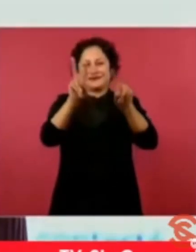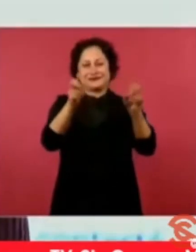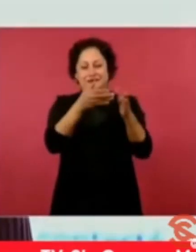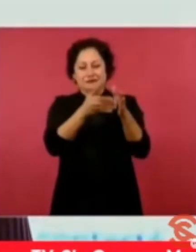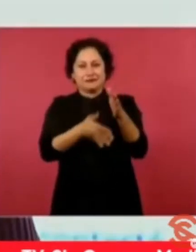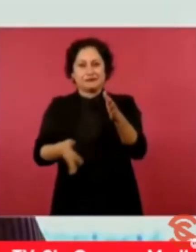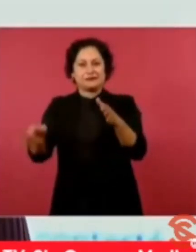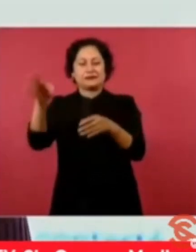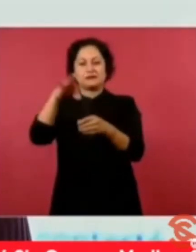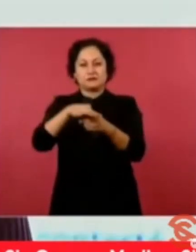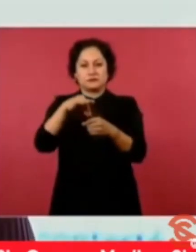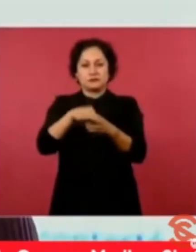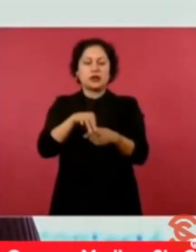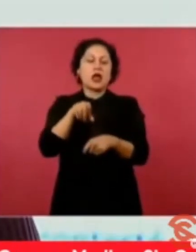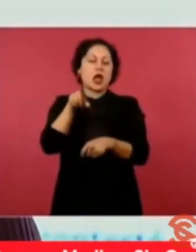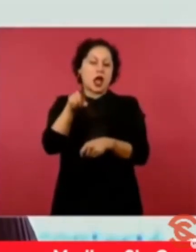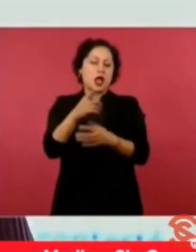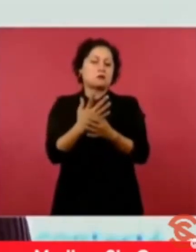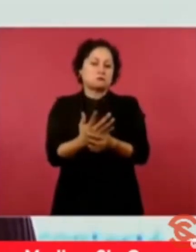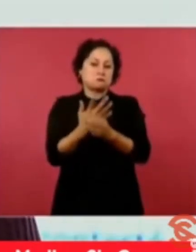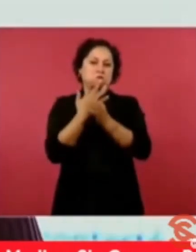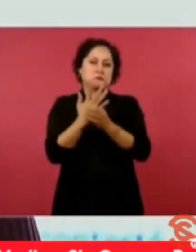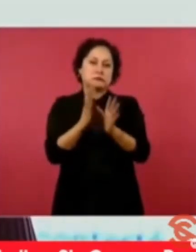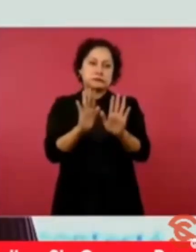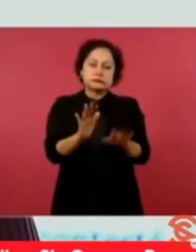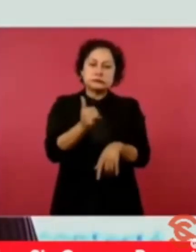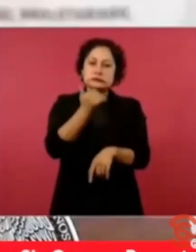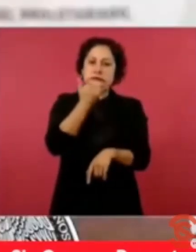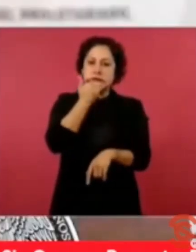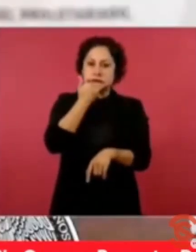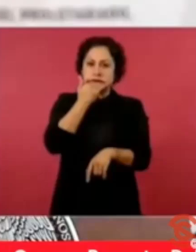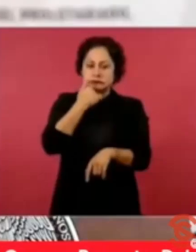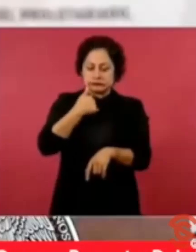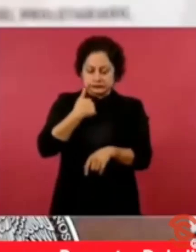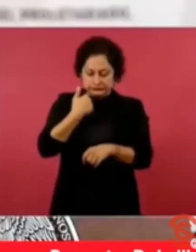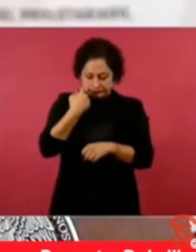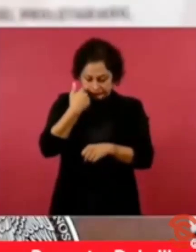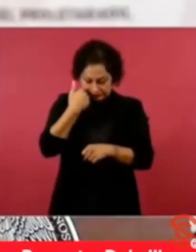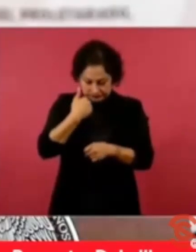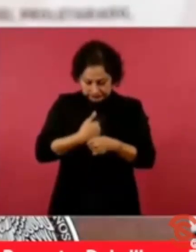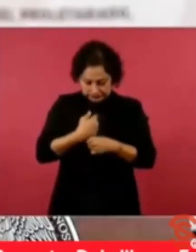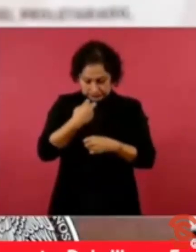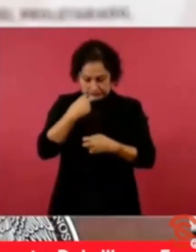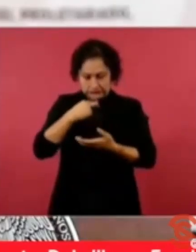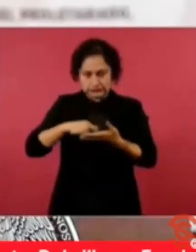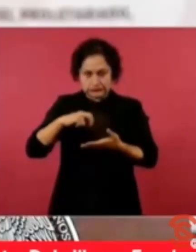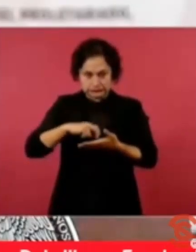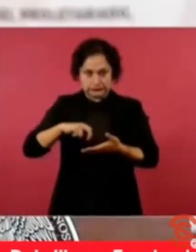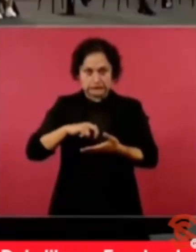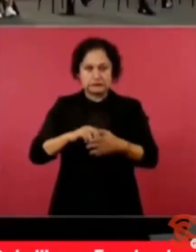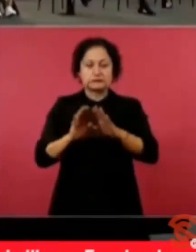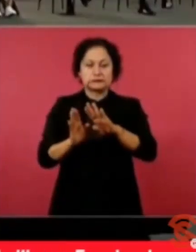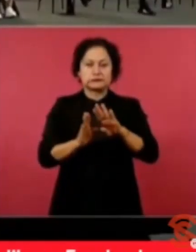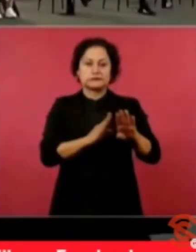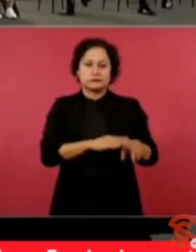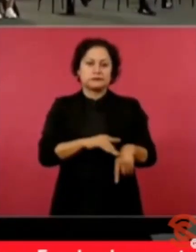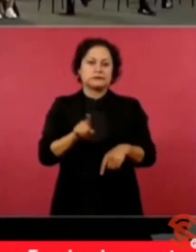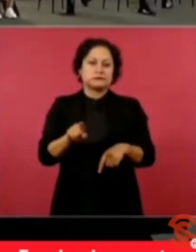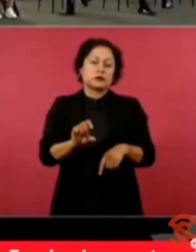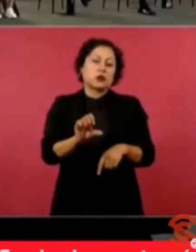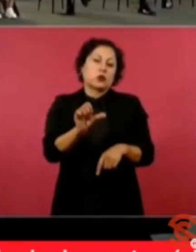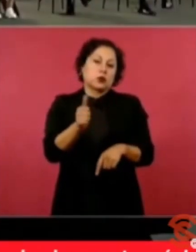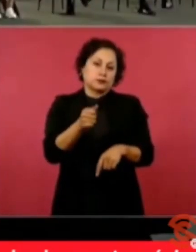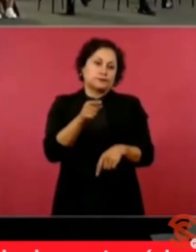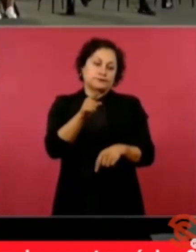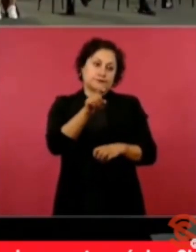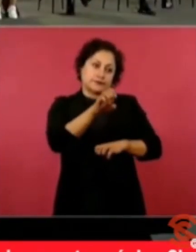hacer una reestructuración y que se iban a cuestionar cosas. Bueno, pues hasta Massive Caller, de no creerse, hasta